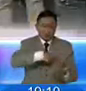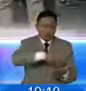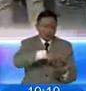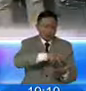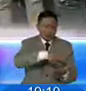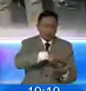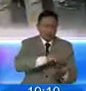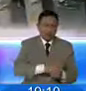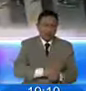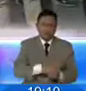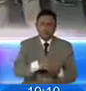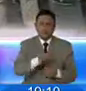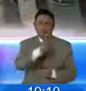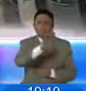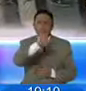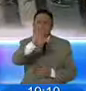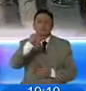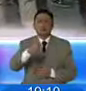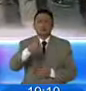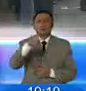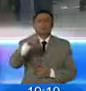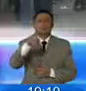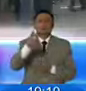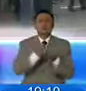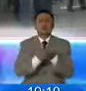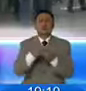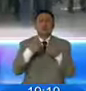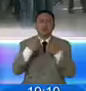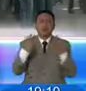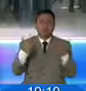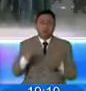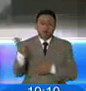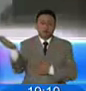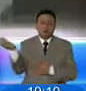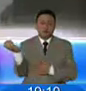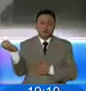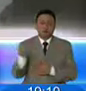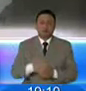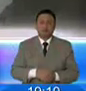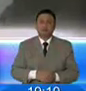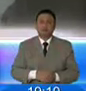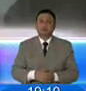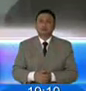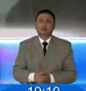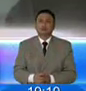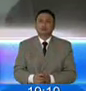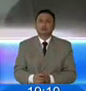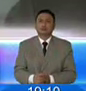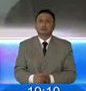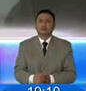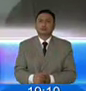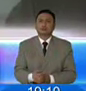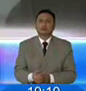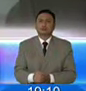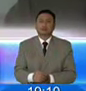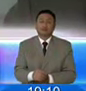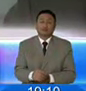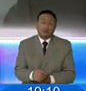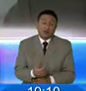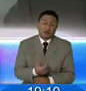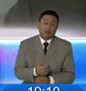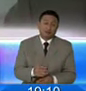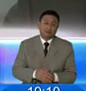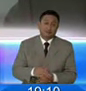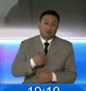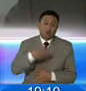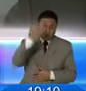más de 55 mil servidores públicos que se han jubilado. Bueno, esto nosotros asumimos de que no fue conocido por el